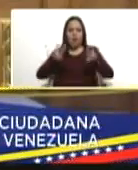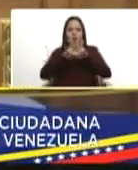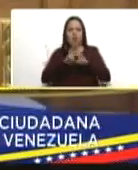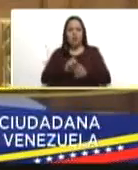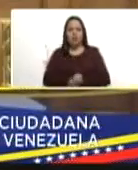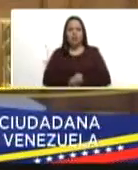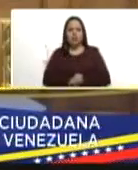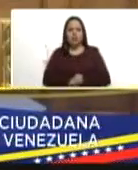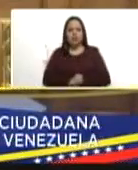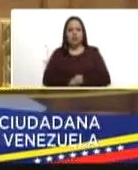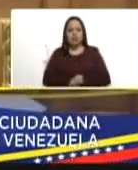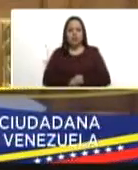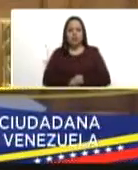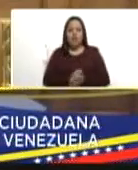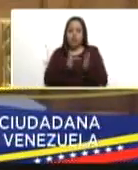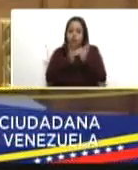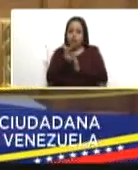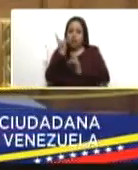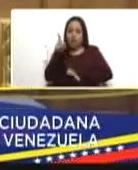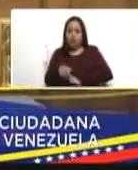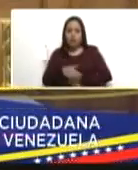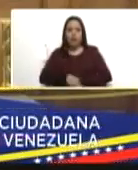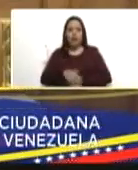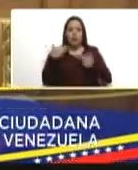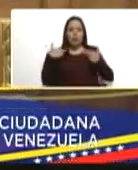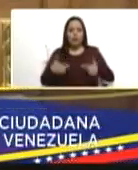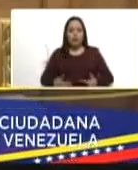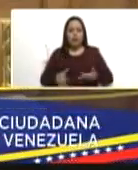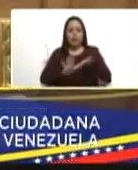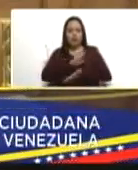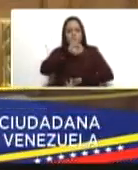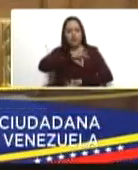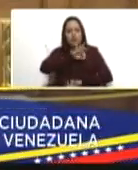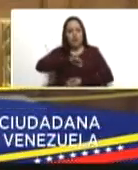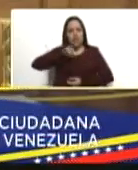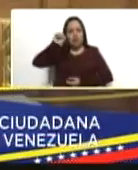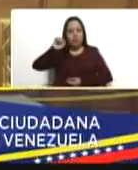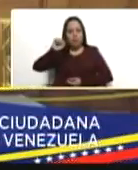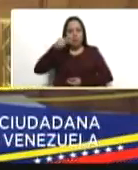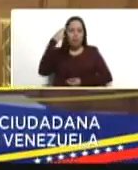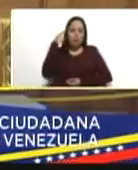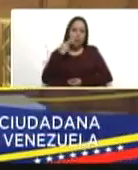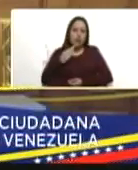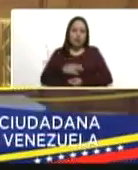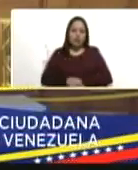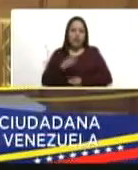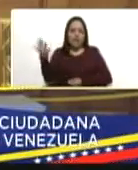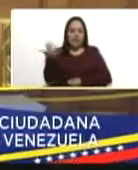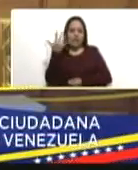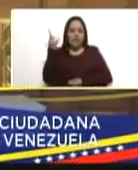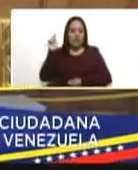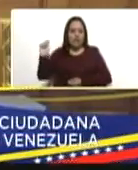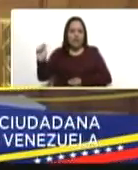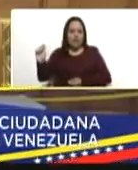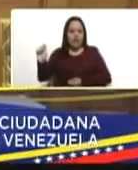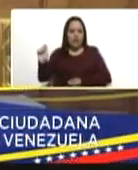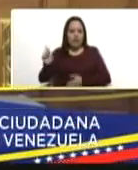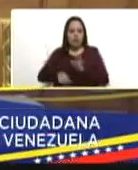humanistas del socialismo bolivariano la quinta t es fundamentalmente